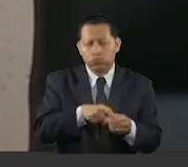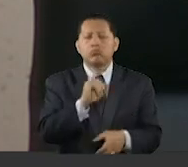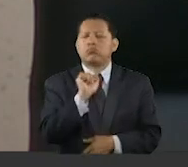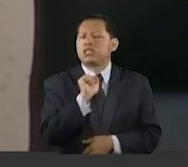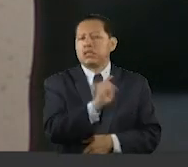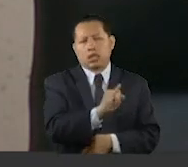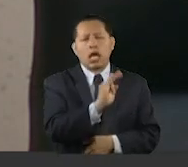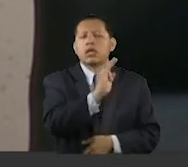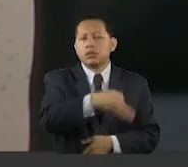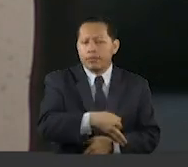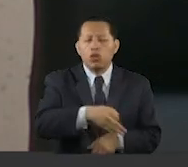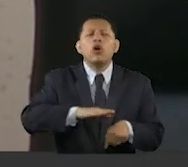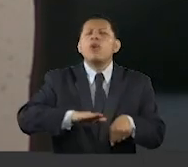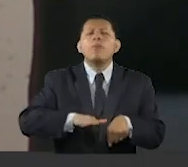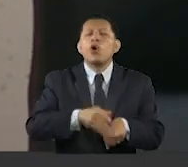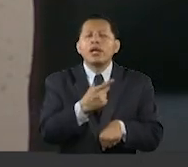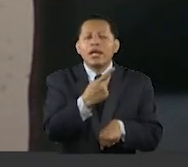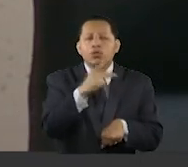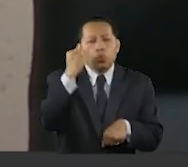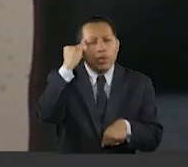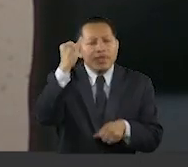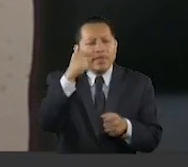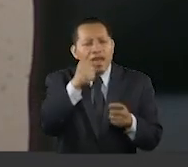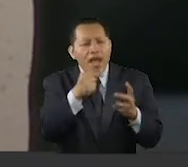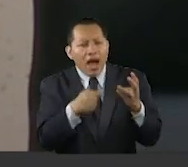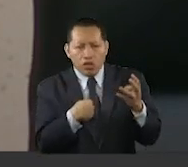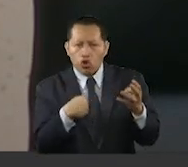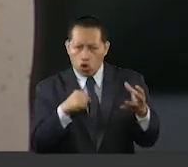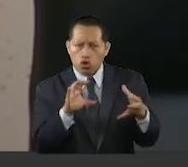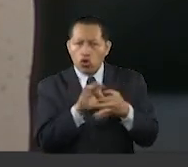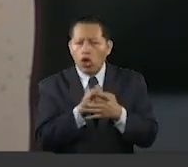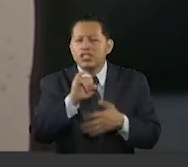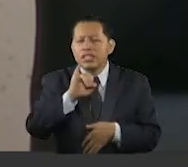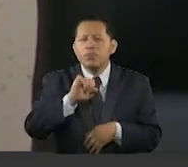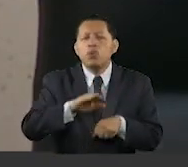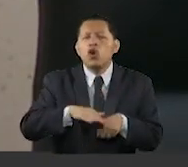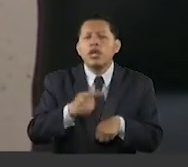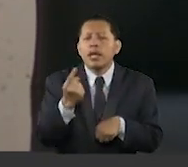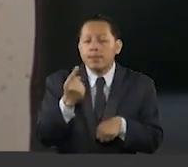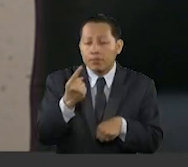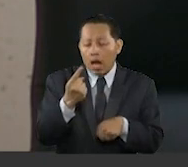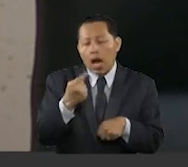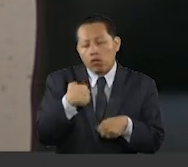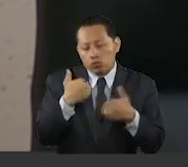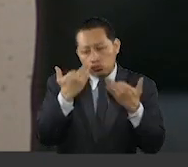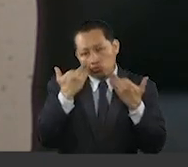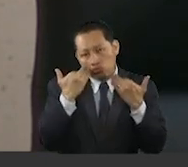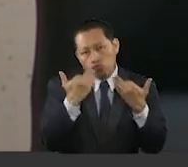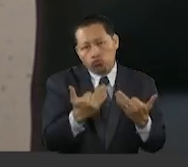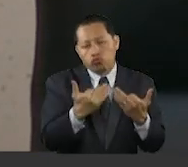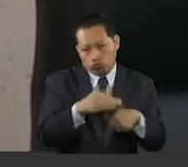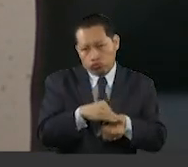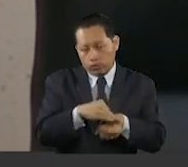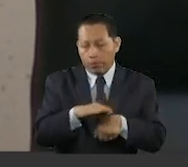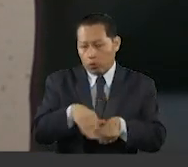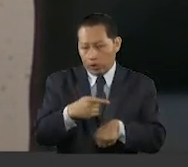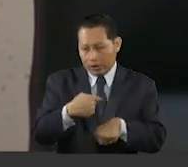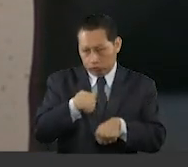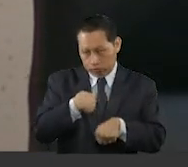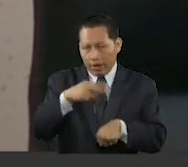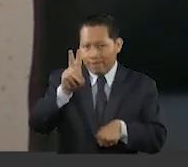fin porque he visto como él y a mí eso me congratula